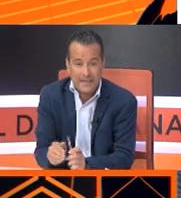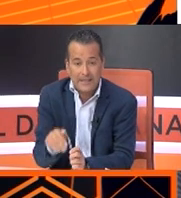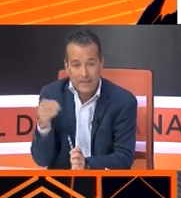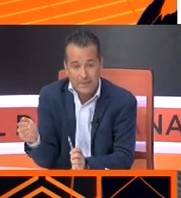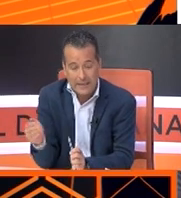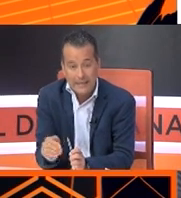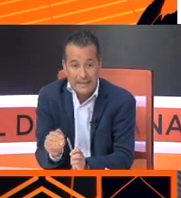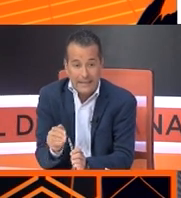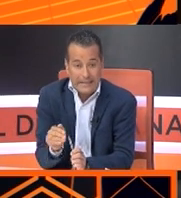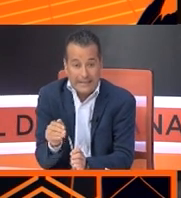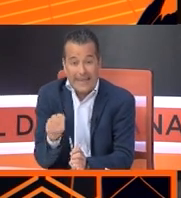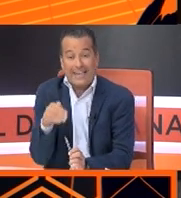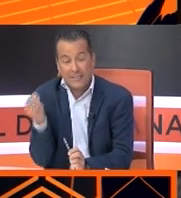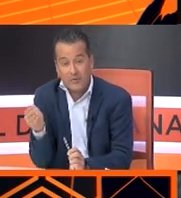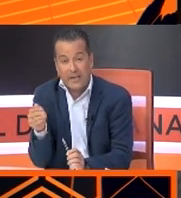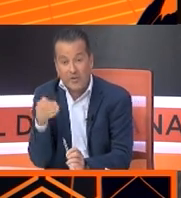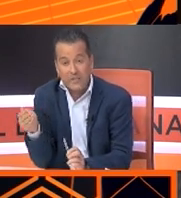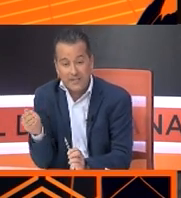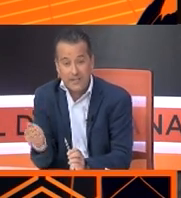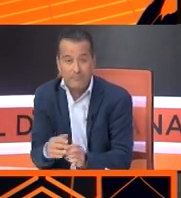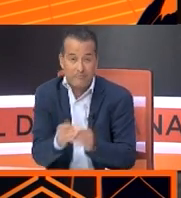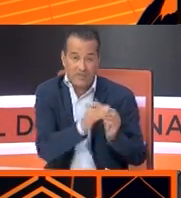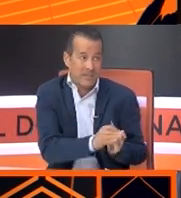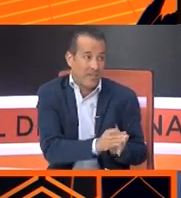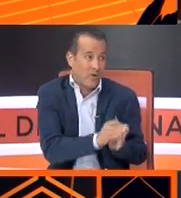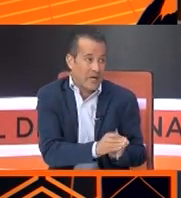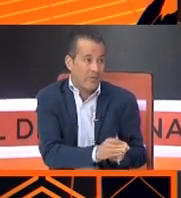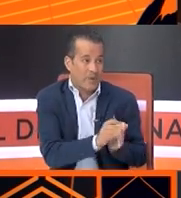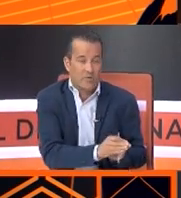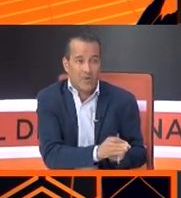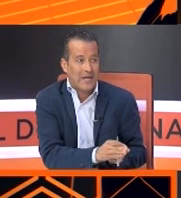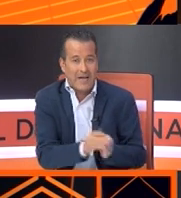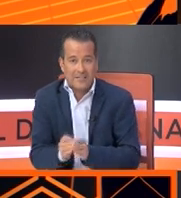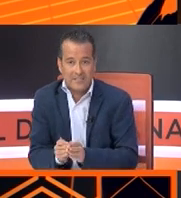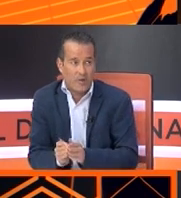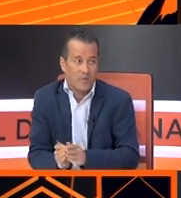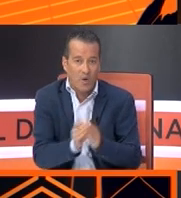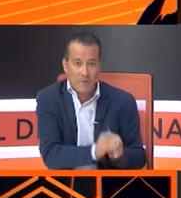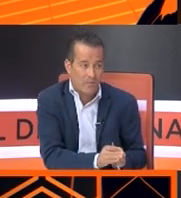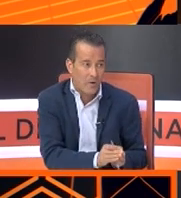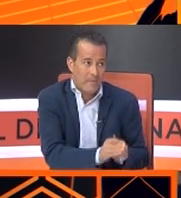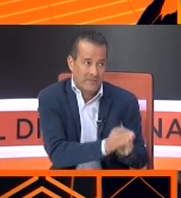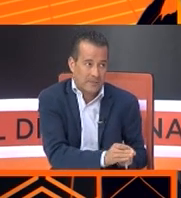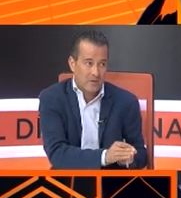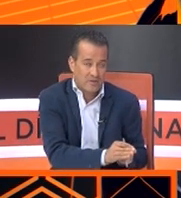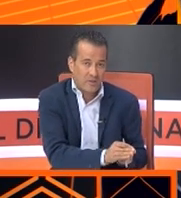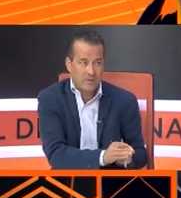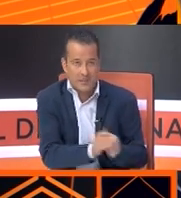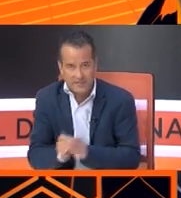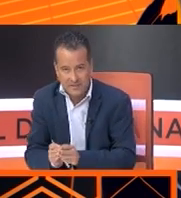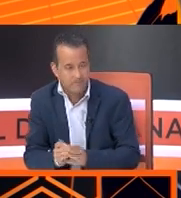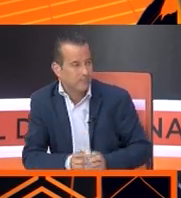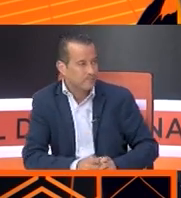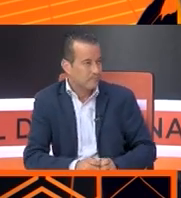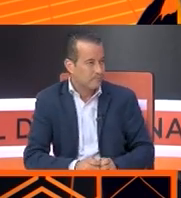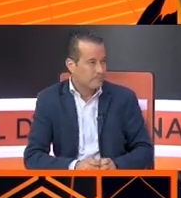a salir, que dimita, y en caso de que no lo hiciese, procedía el Gobierno, el propio Torres, a cesarlo. No es lo mismo presentar tu dimisión que